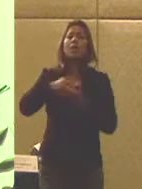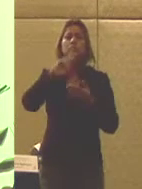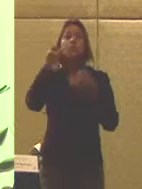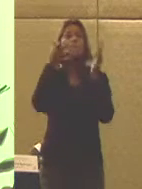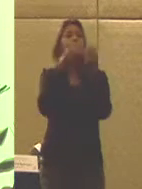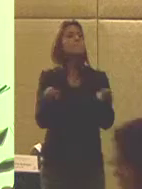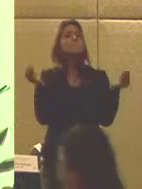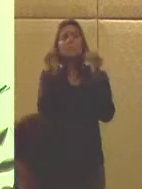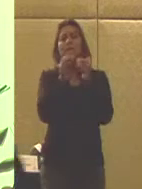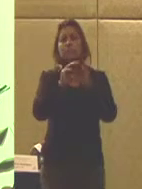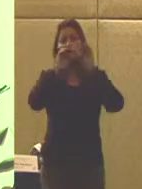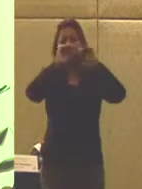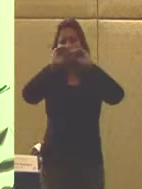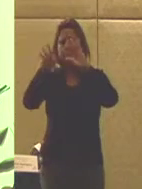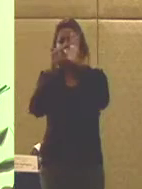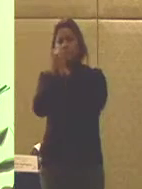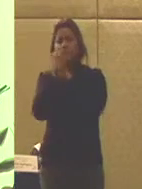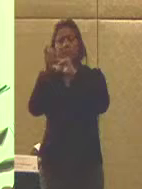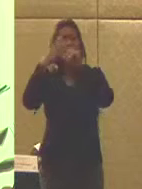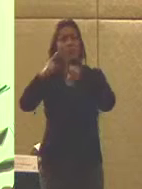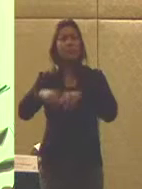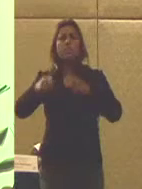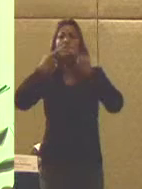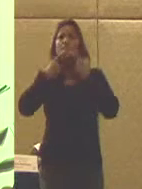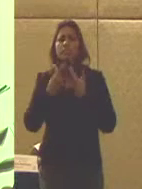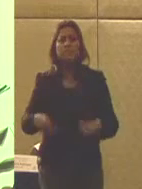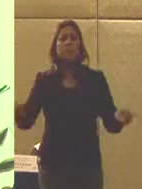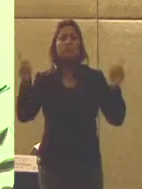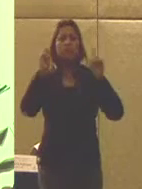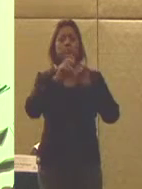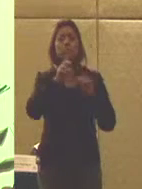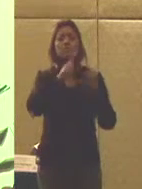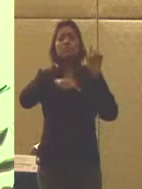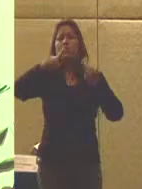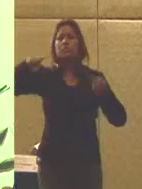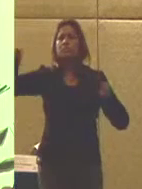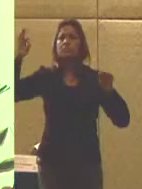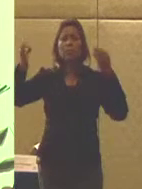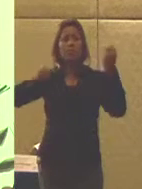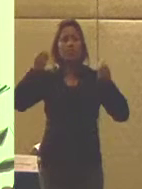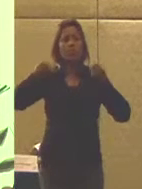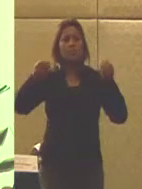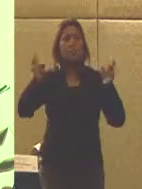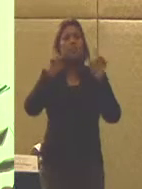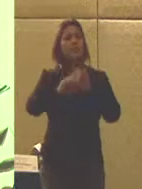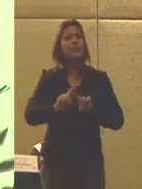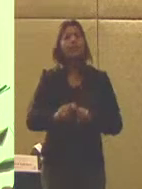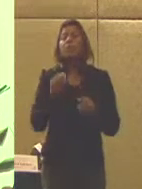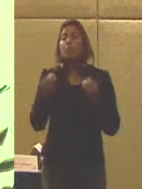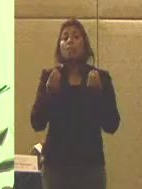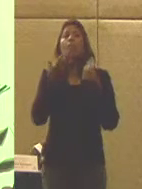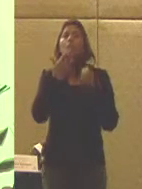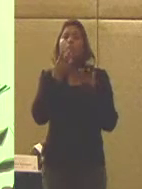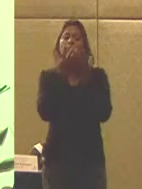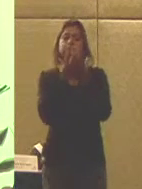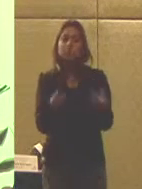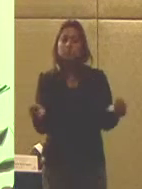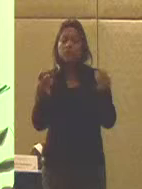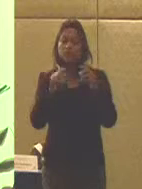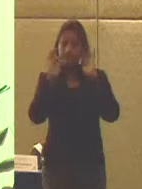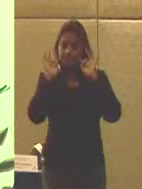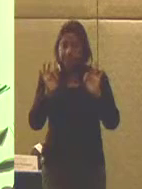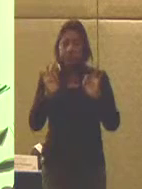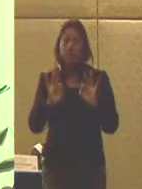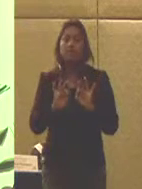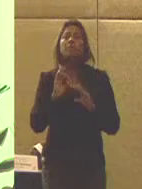capacitación, una disposición de indicadores de la evaluación de la inversión, gestión por resultados y la creación de unidades